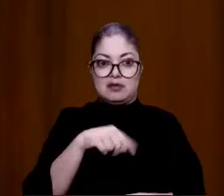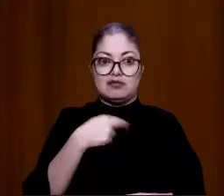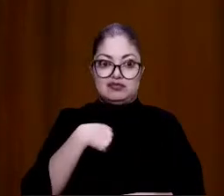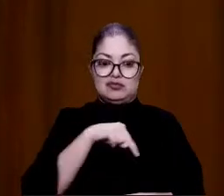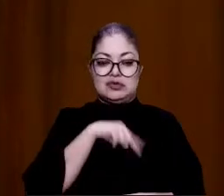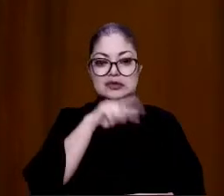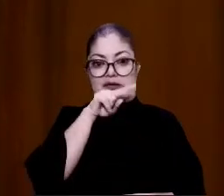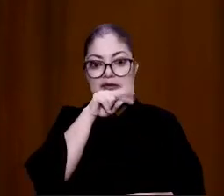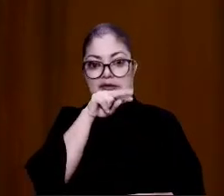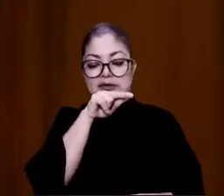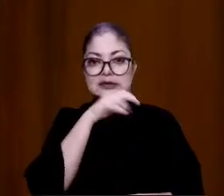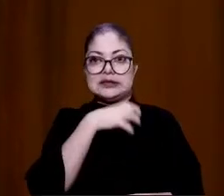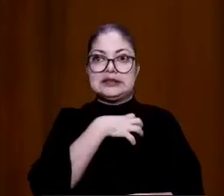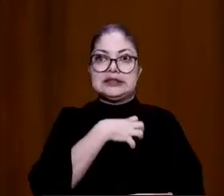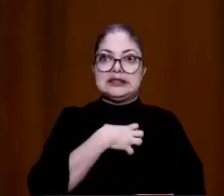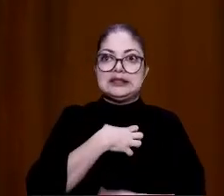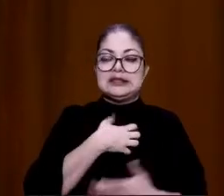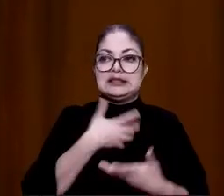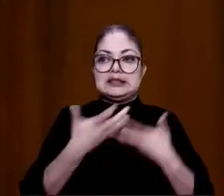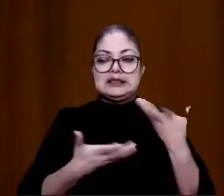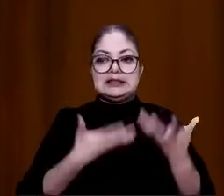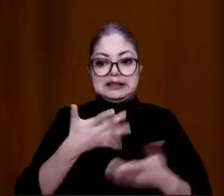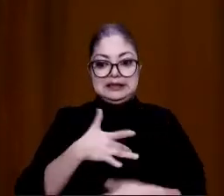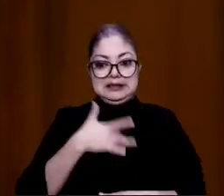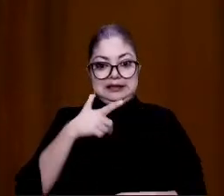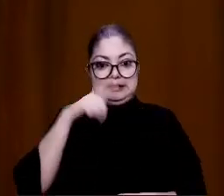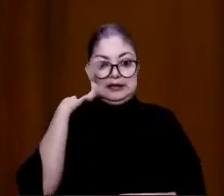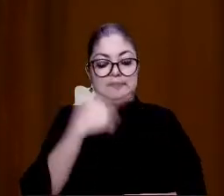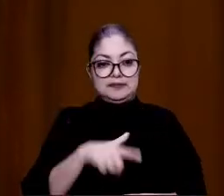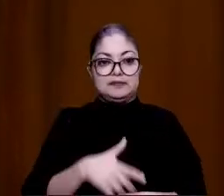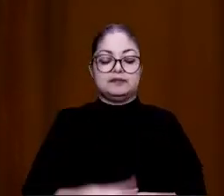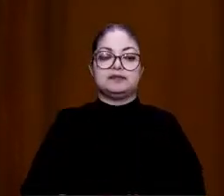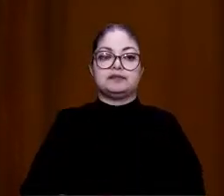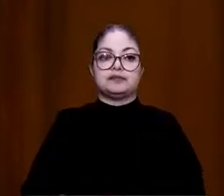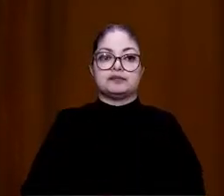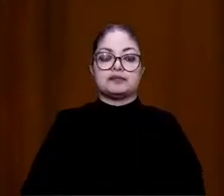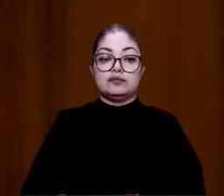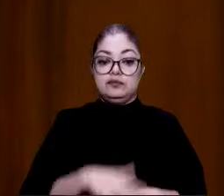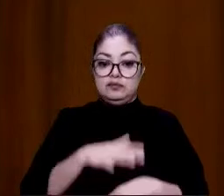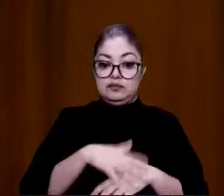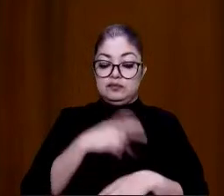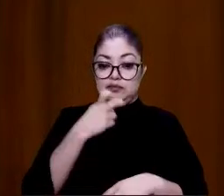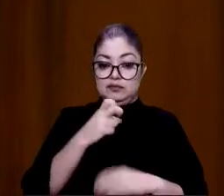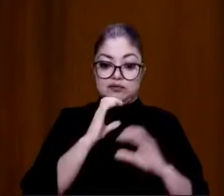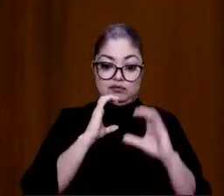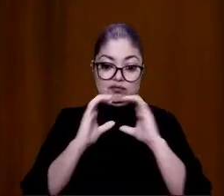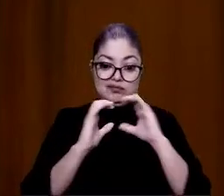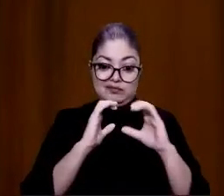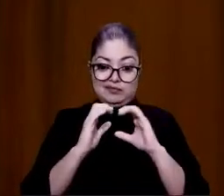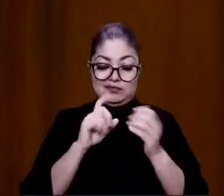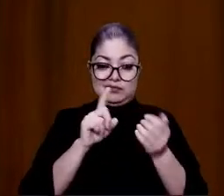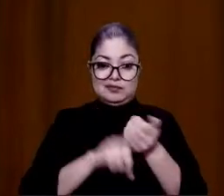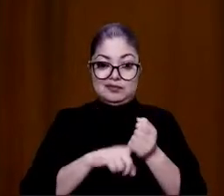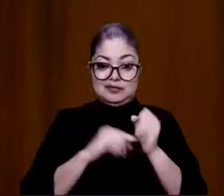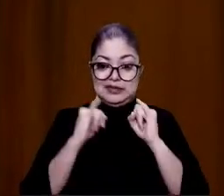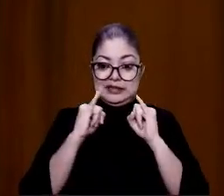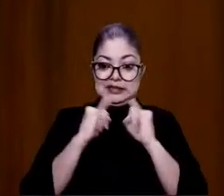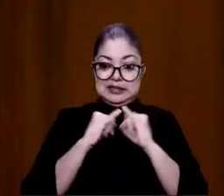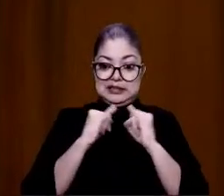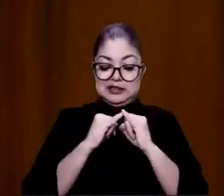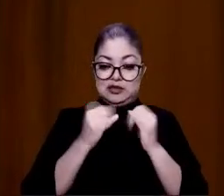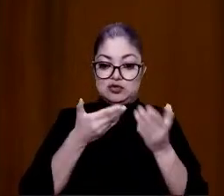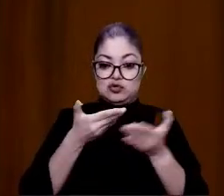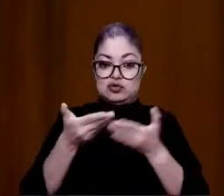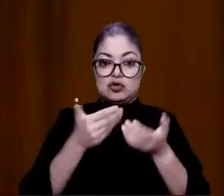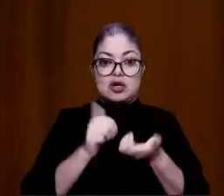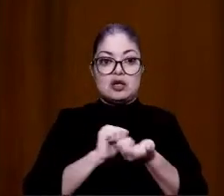nos agobia, nos indigna. En ese sentido, la comunicación interinstitucional se convierte